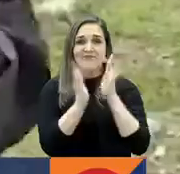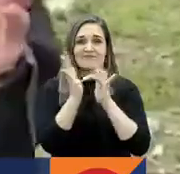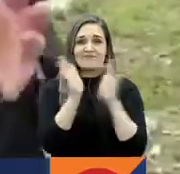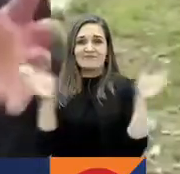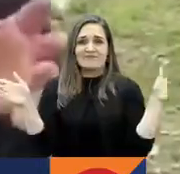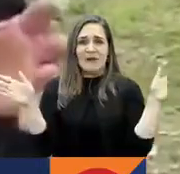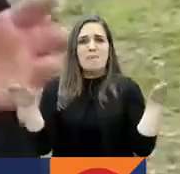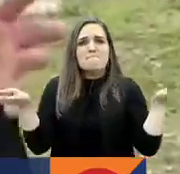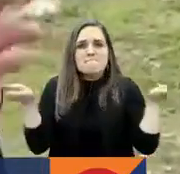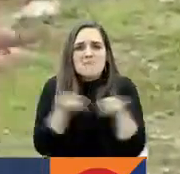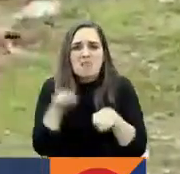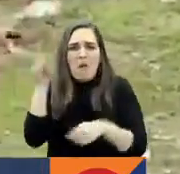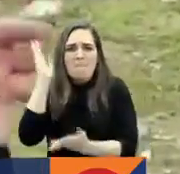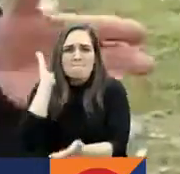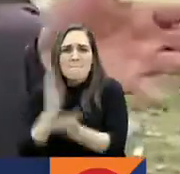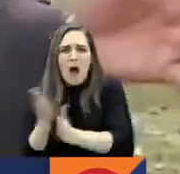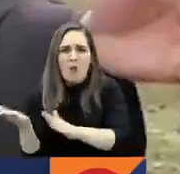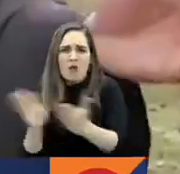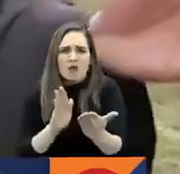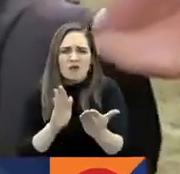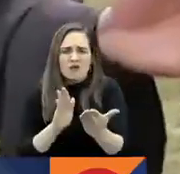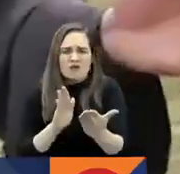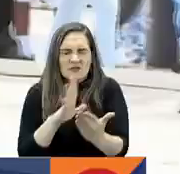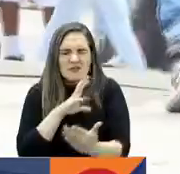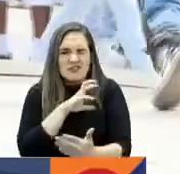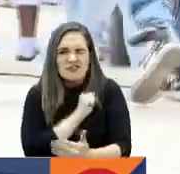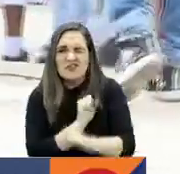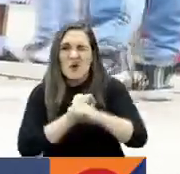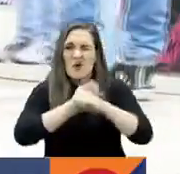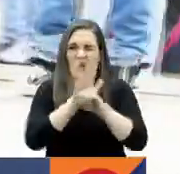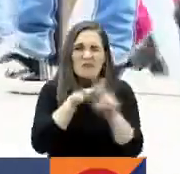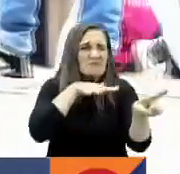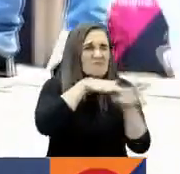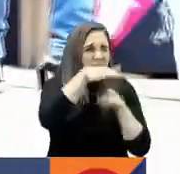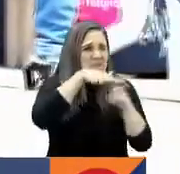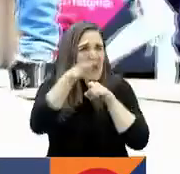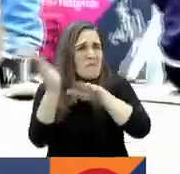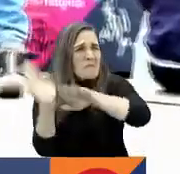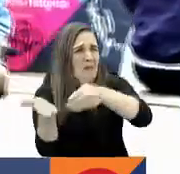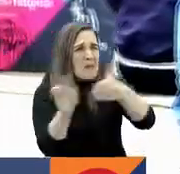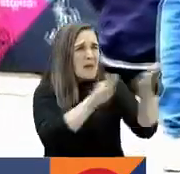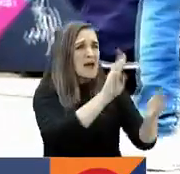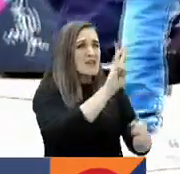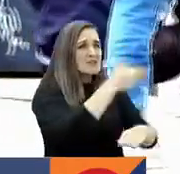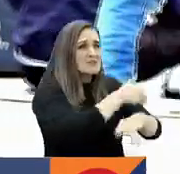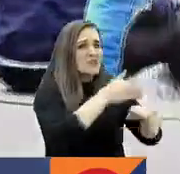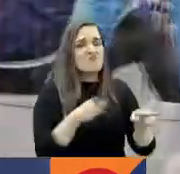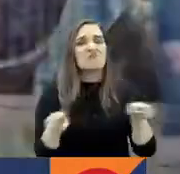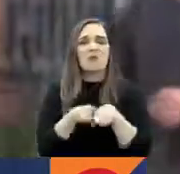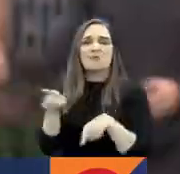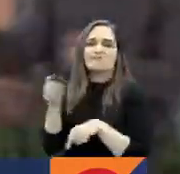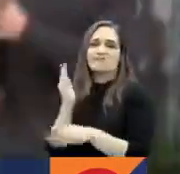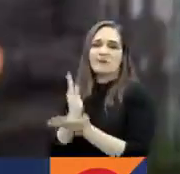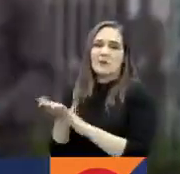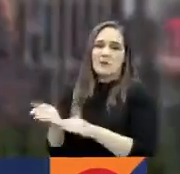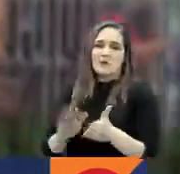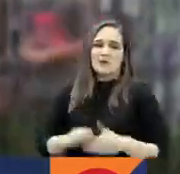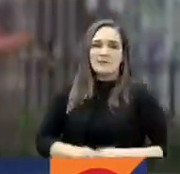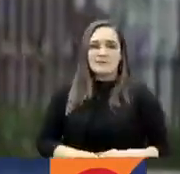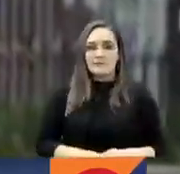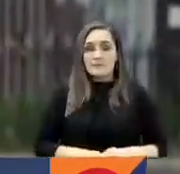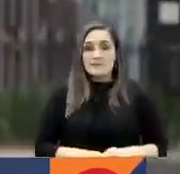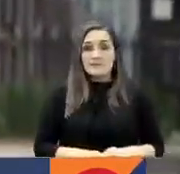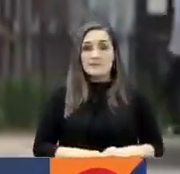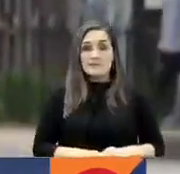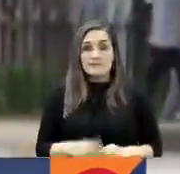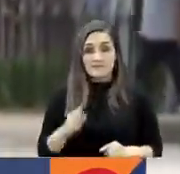Viernes Santo, Fray Ñero, en medio de una pandemia que ya casi mata a 3 millones de personas. Estas son algunas de las personas